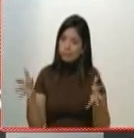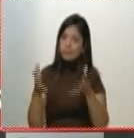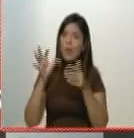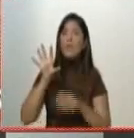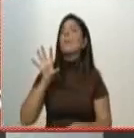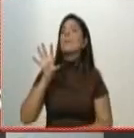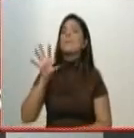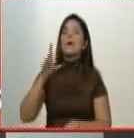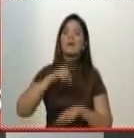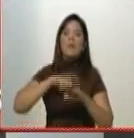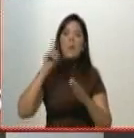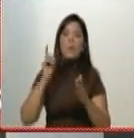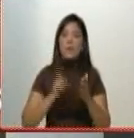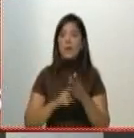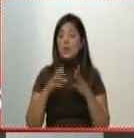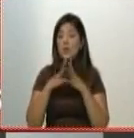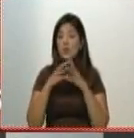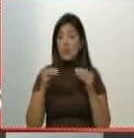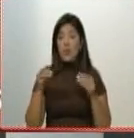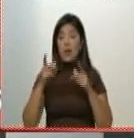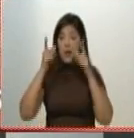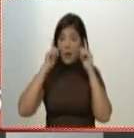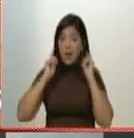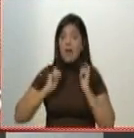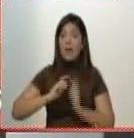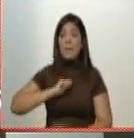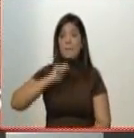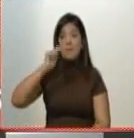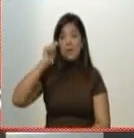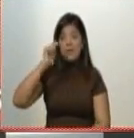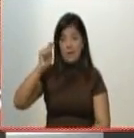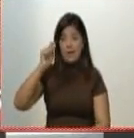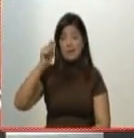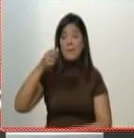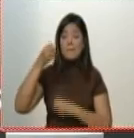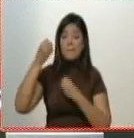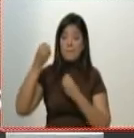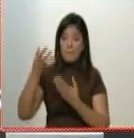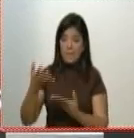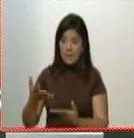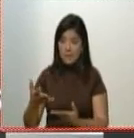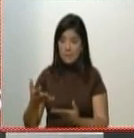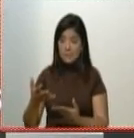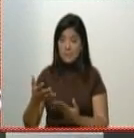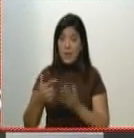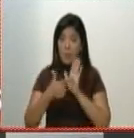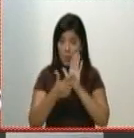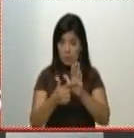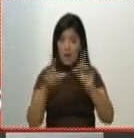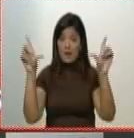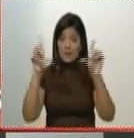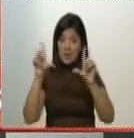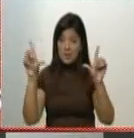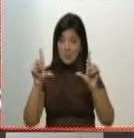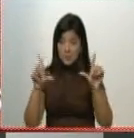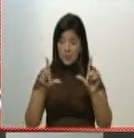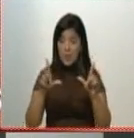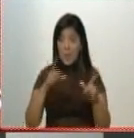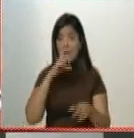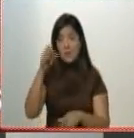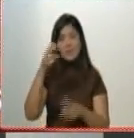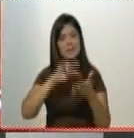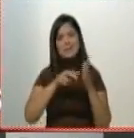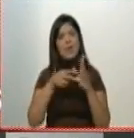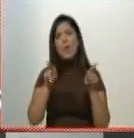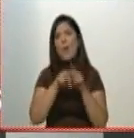país entero. Y las medallas que ahora portan y que se presentaban en televisión, él decía que era un homenaje